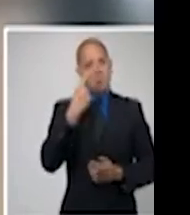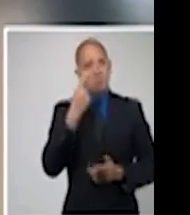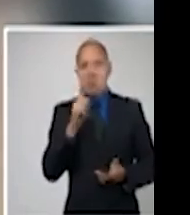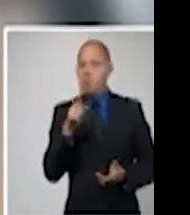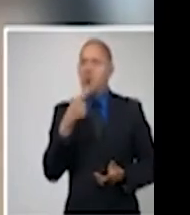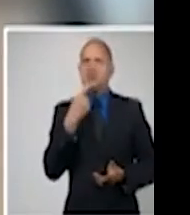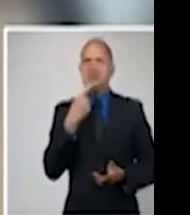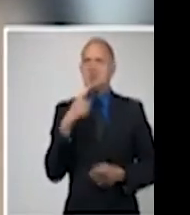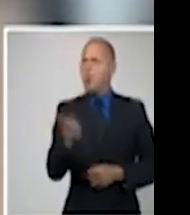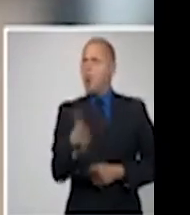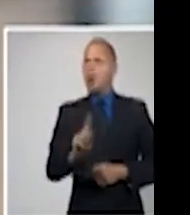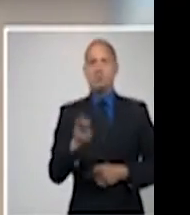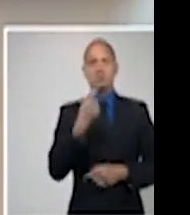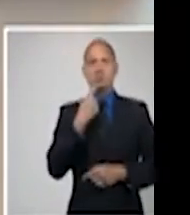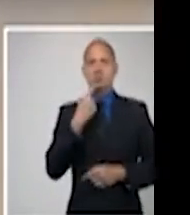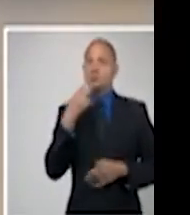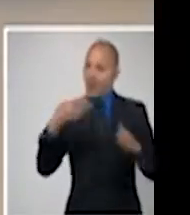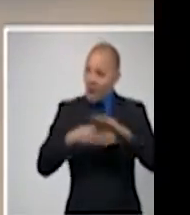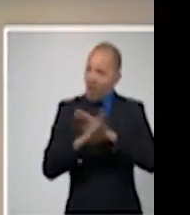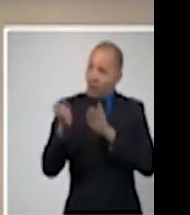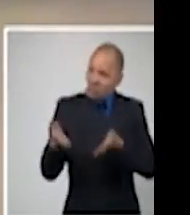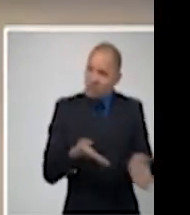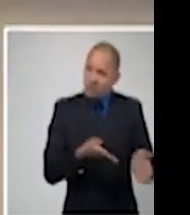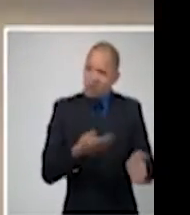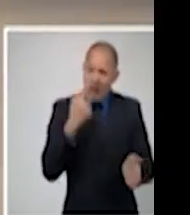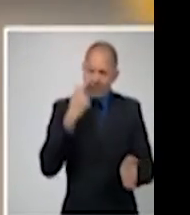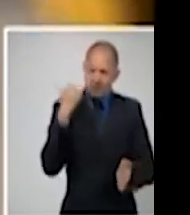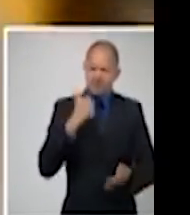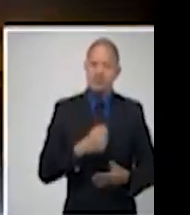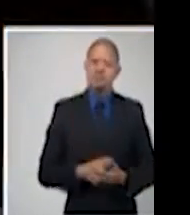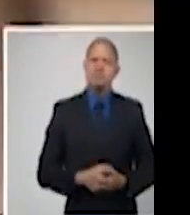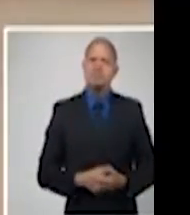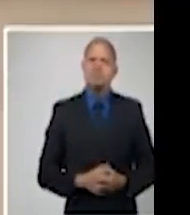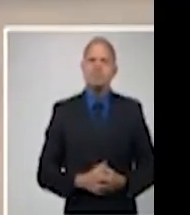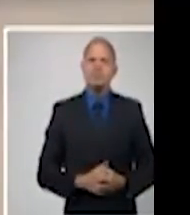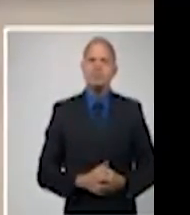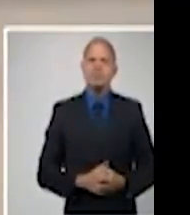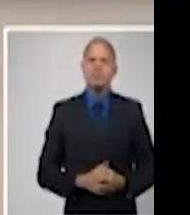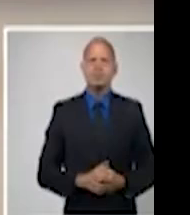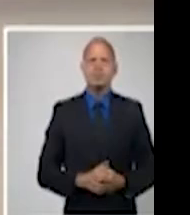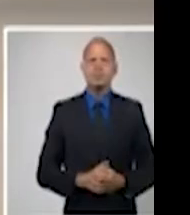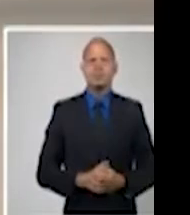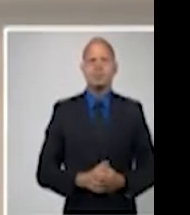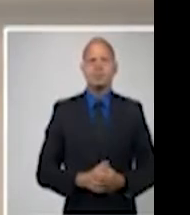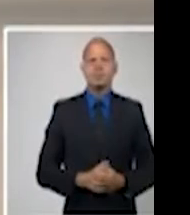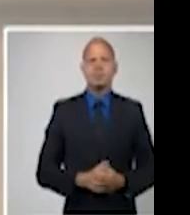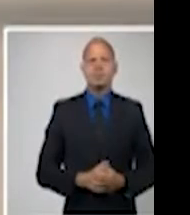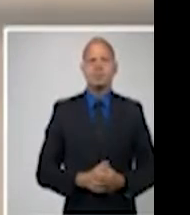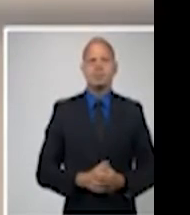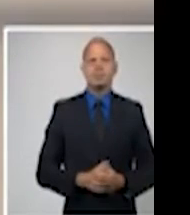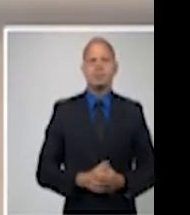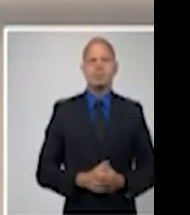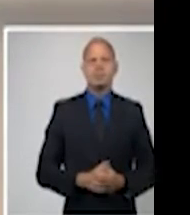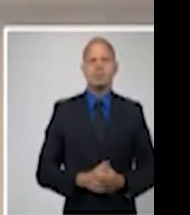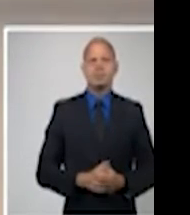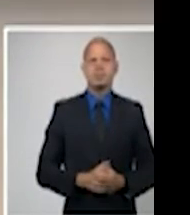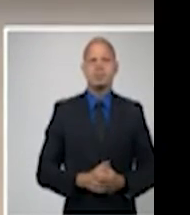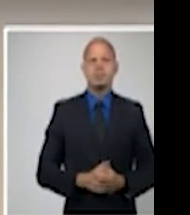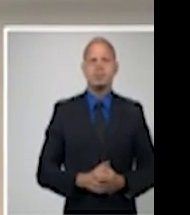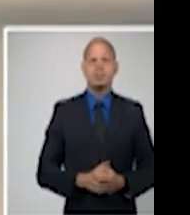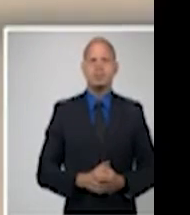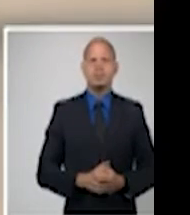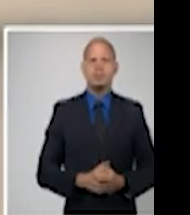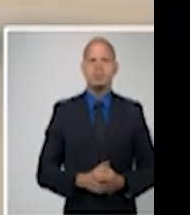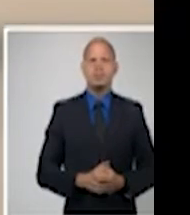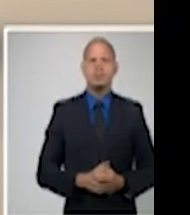cubano provocaciones más un duro bloqueo que persiste bajo la administración de llueva y de también forman parte del escenario que se vive en